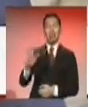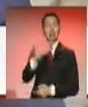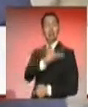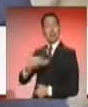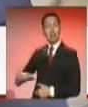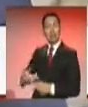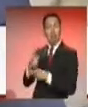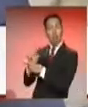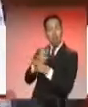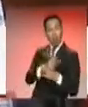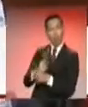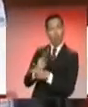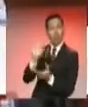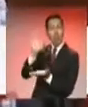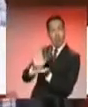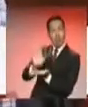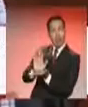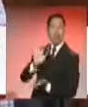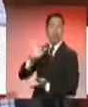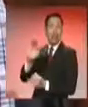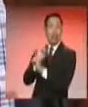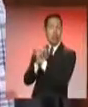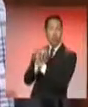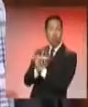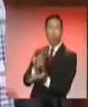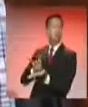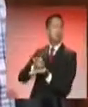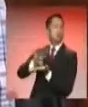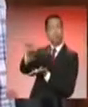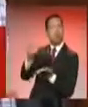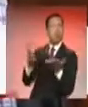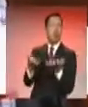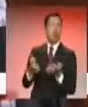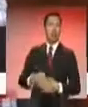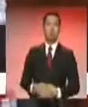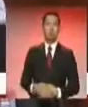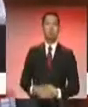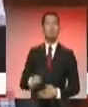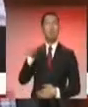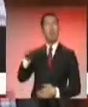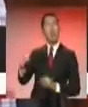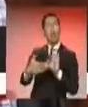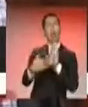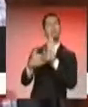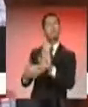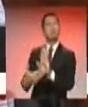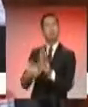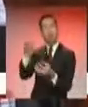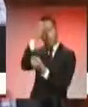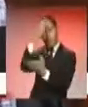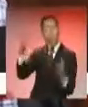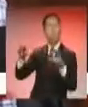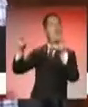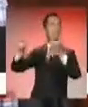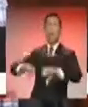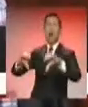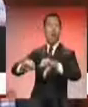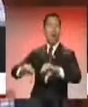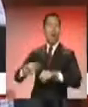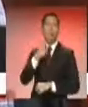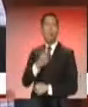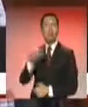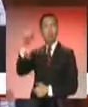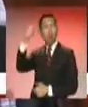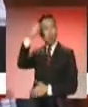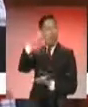Consejo Directivo del Instituto. Él dio el informe favorable para desconocer el 40% que el Estado tenía